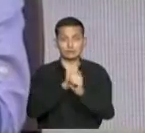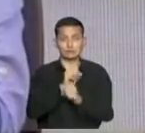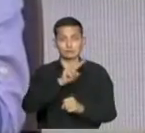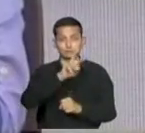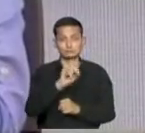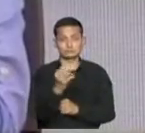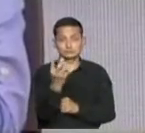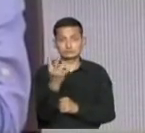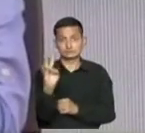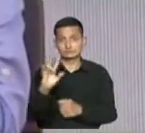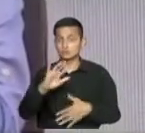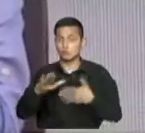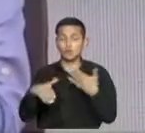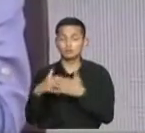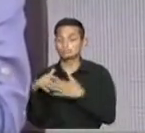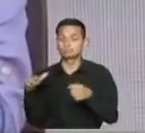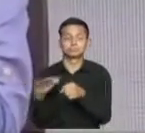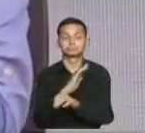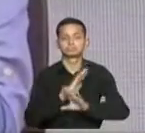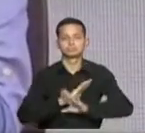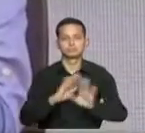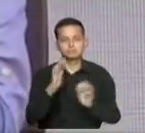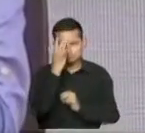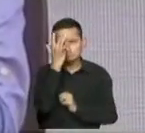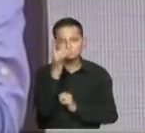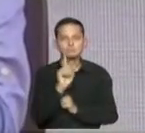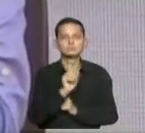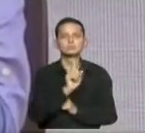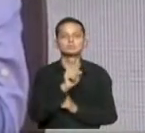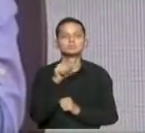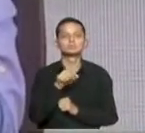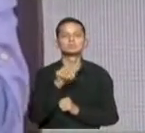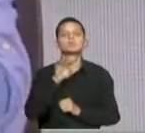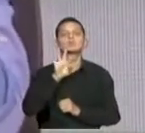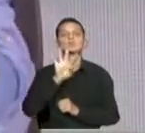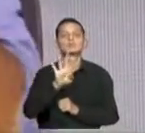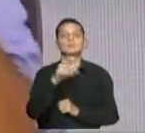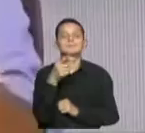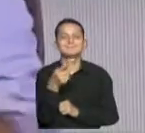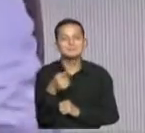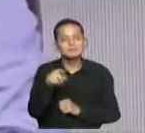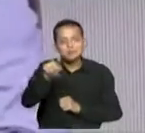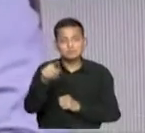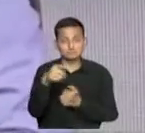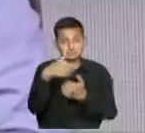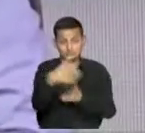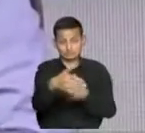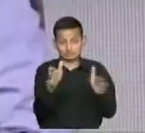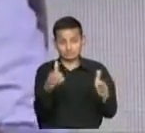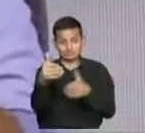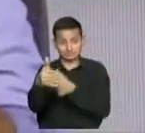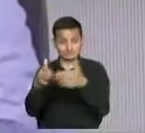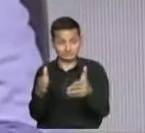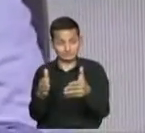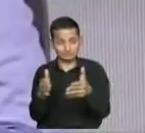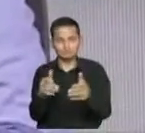concluido con este desafío de alcanzar el 1.4 millones de hectáreas en manos de nuestros pequeños